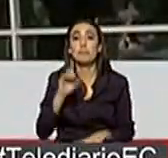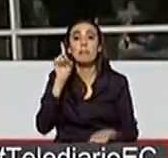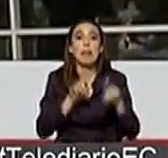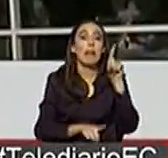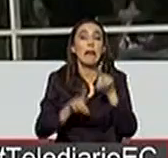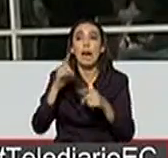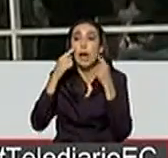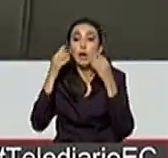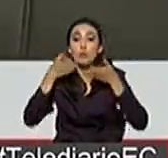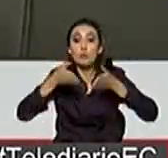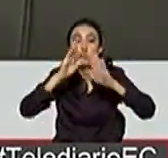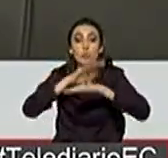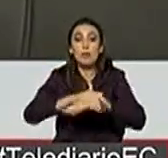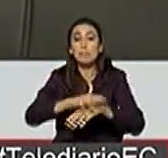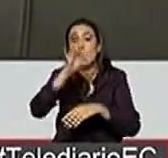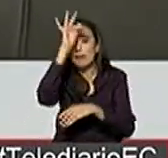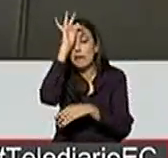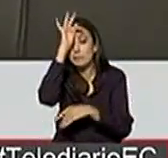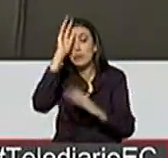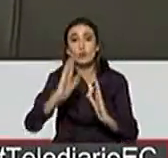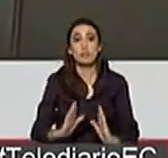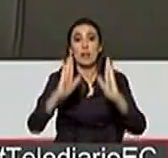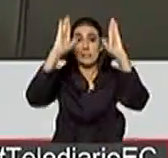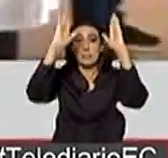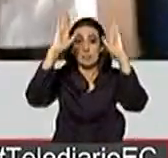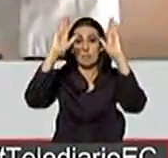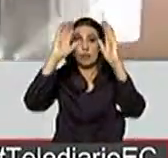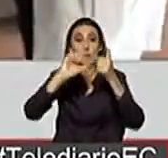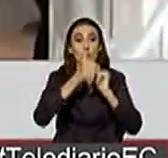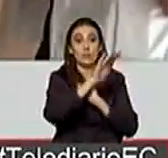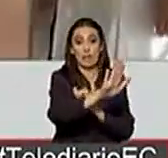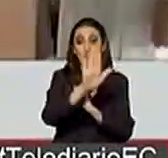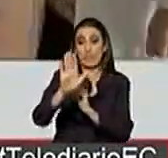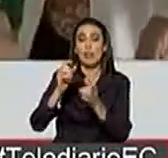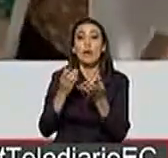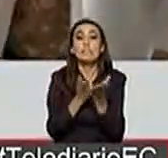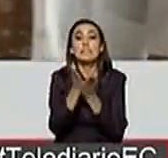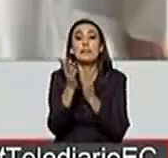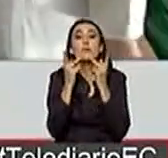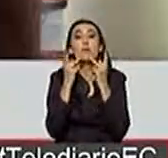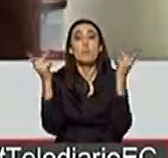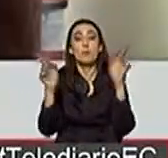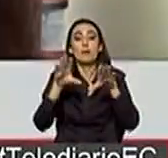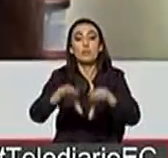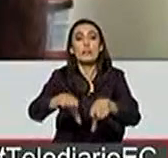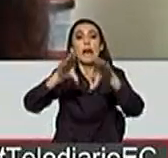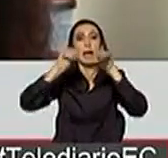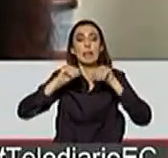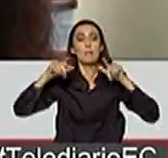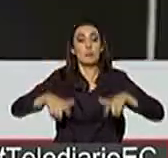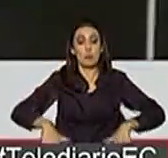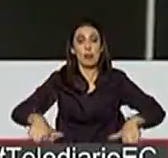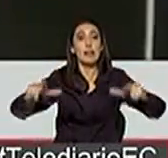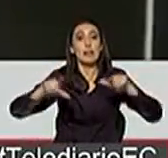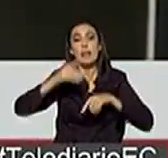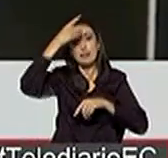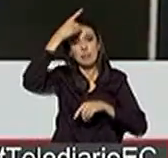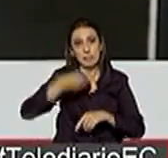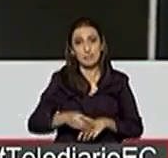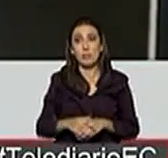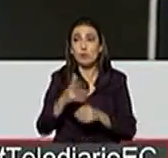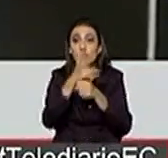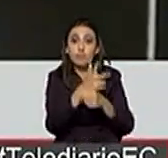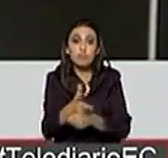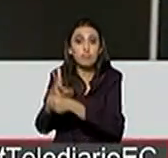nudos viales casas de salud edificios sedes de las funciones del estado esta medida fue adoptada por el primer mandatario debido a los